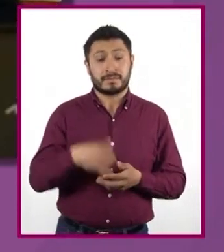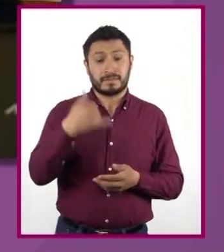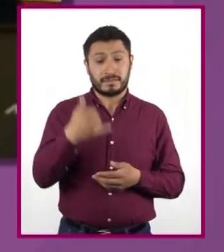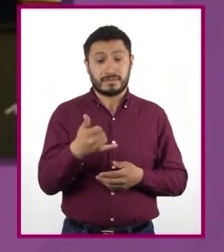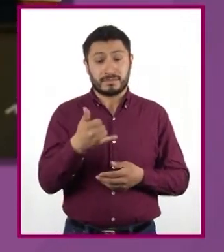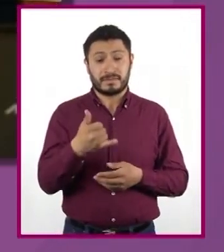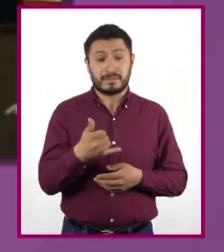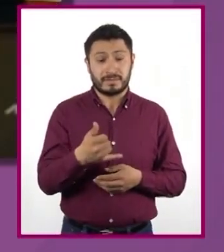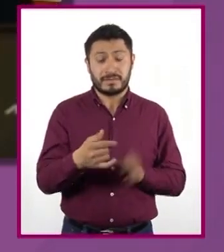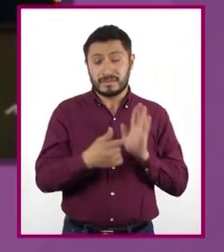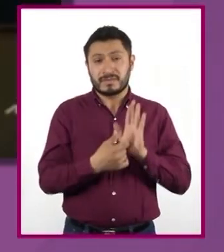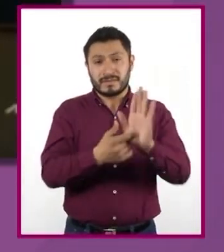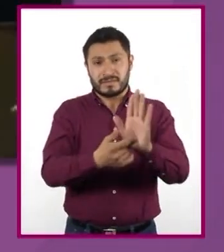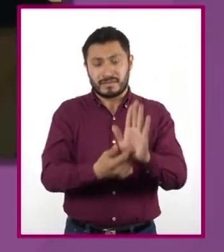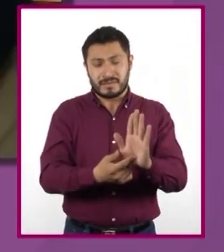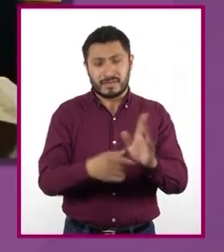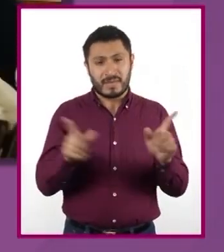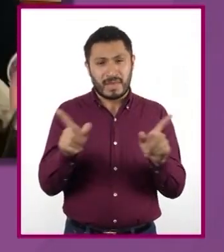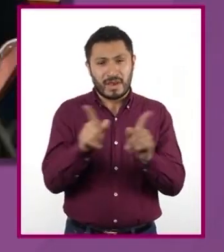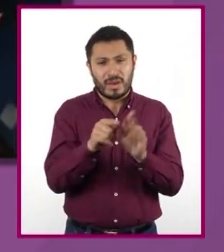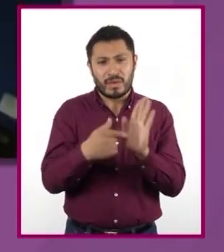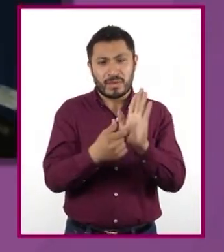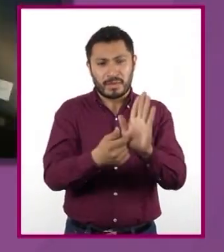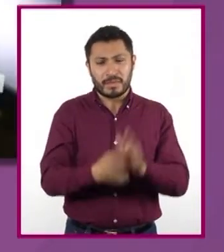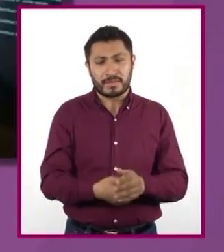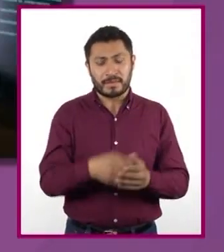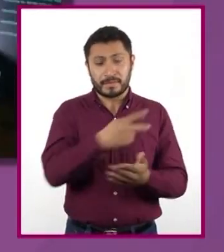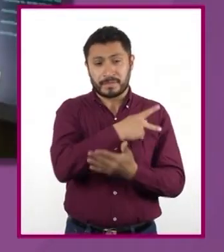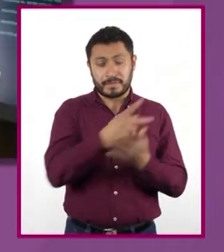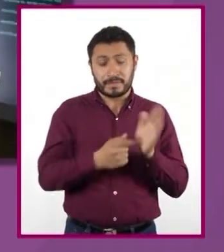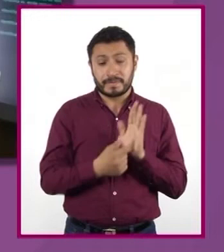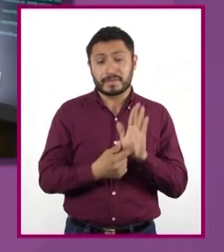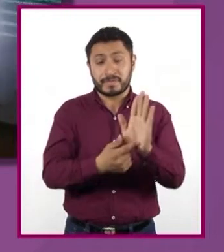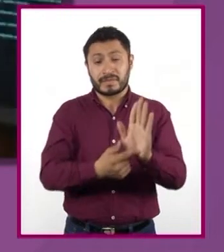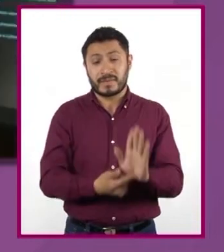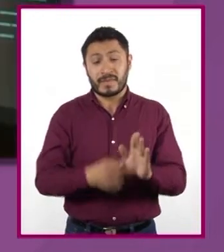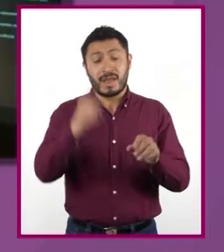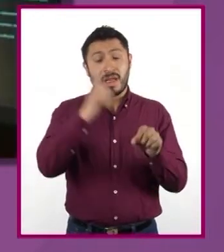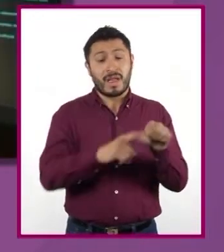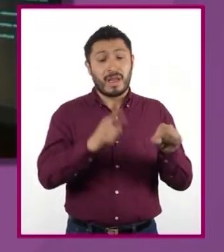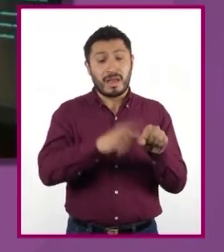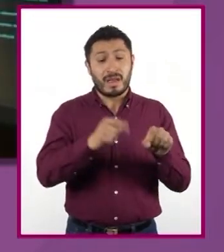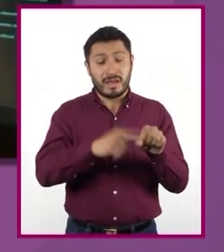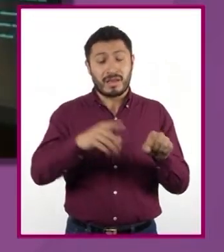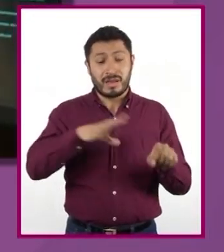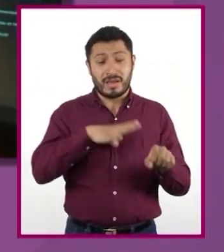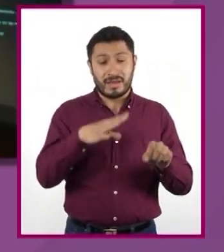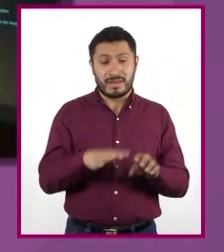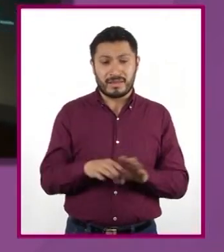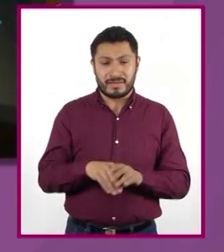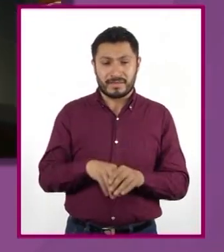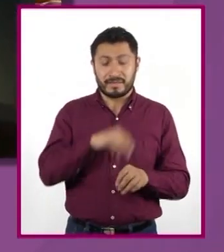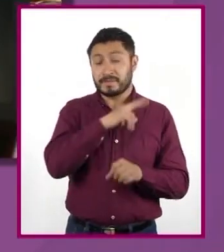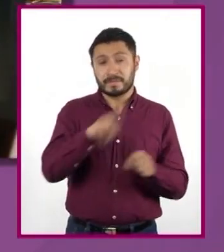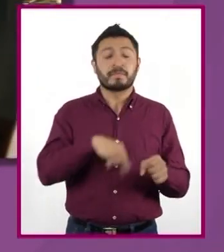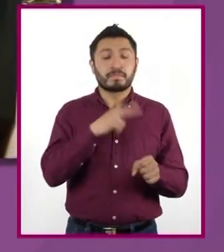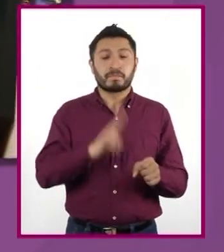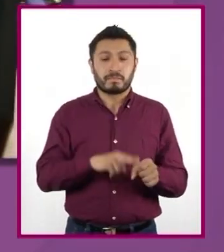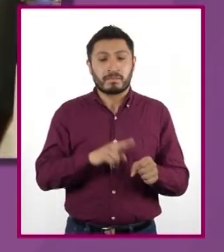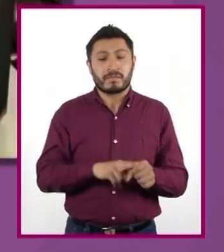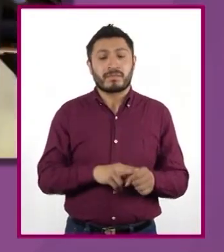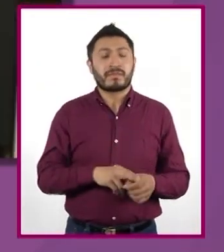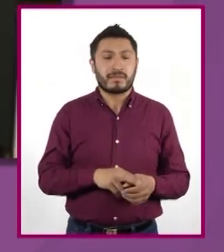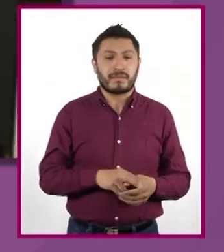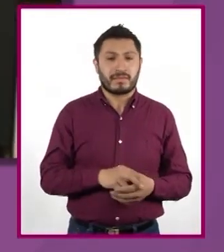Y les quería mostrar aquí un pequeño pedacito en una presentación de los colores que se tienen o las variedades en algunas de los